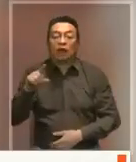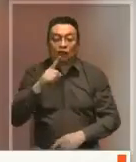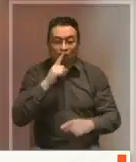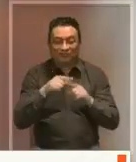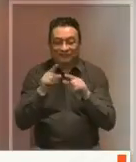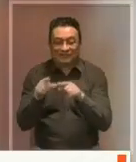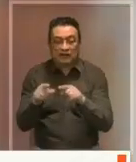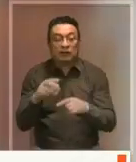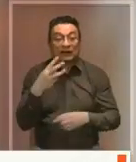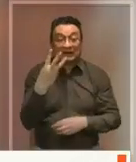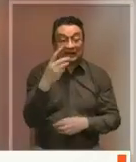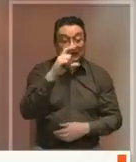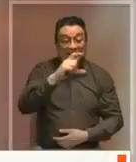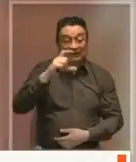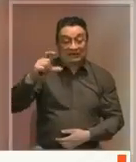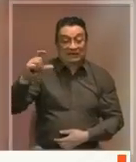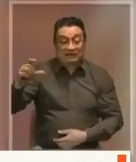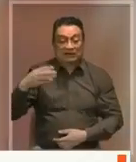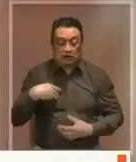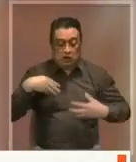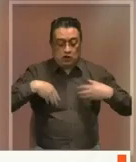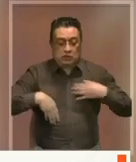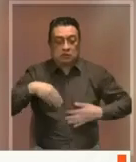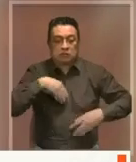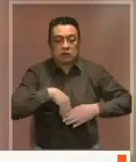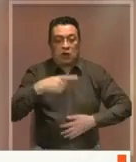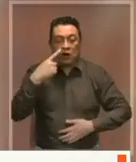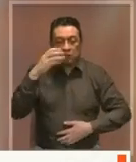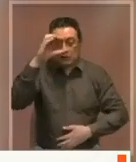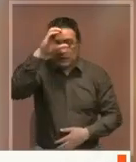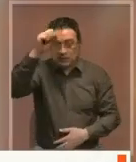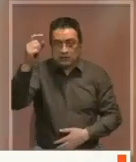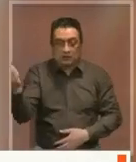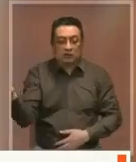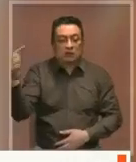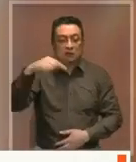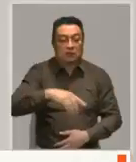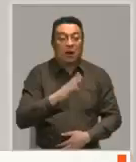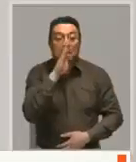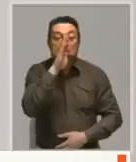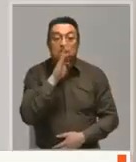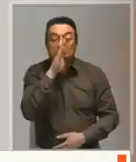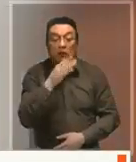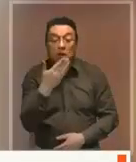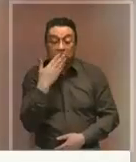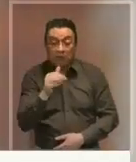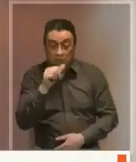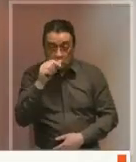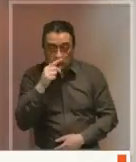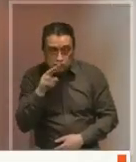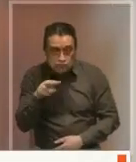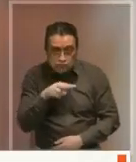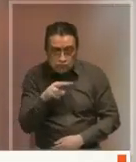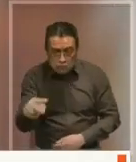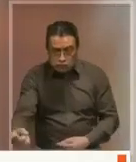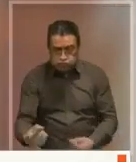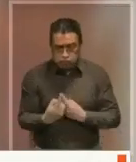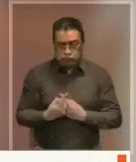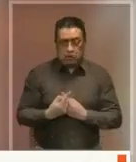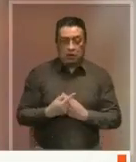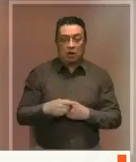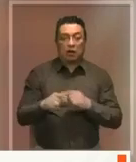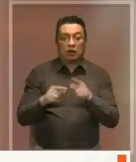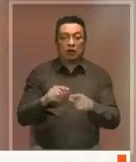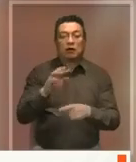estas tres botellas las llevaba entre sus ropas un turista argentino uno de los perros buscadores de droga se le acercó en El Paso pino